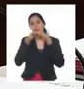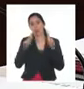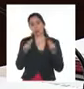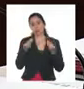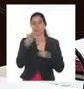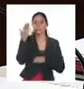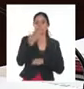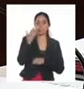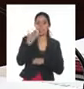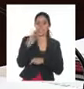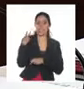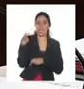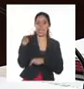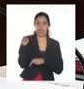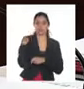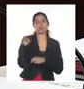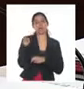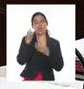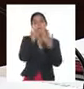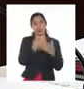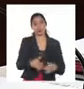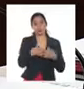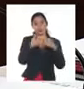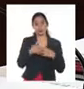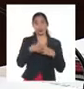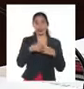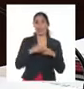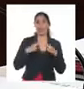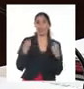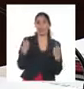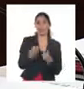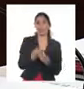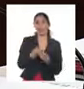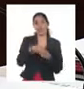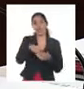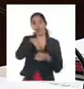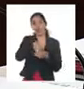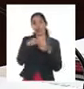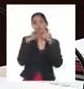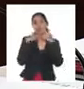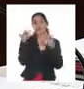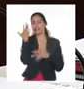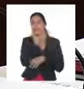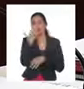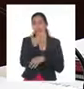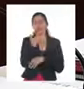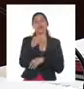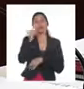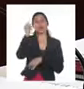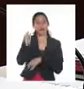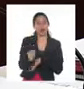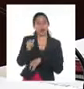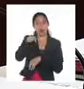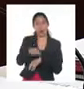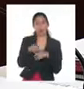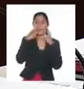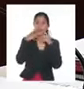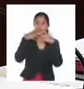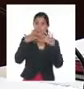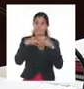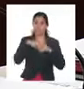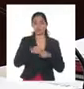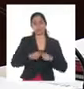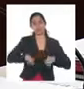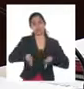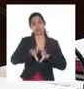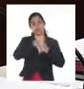Departamento Agroalimentario del Comité Central, expresó que la otrora principal actividad económica del país vive hoy un escenario muy complejo, lo